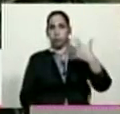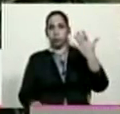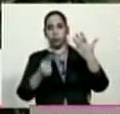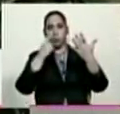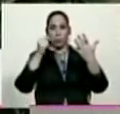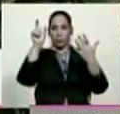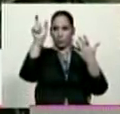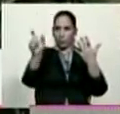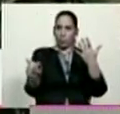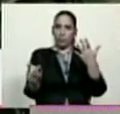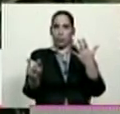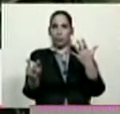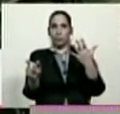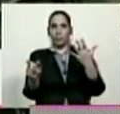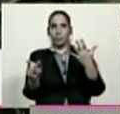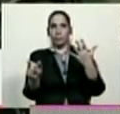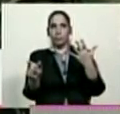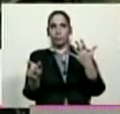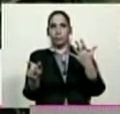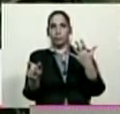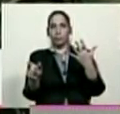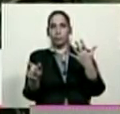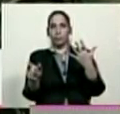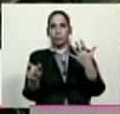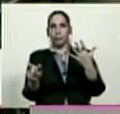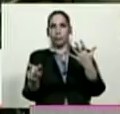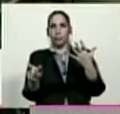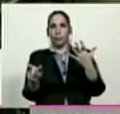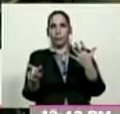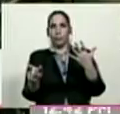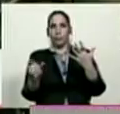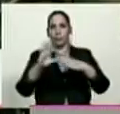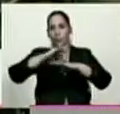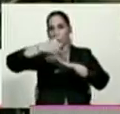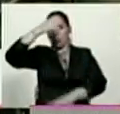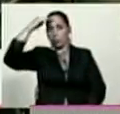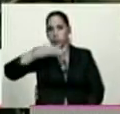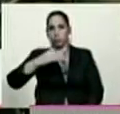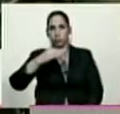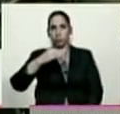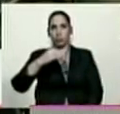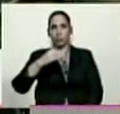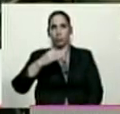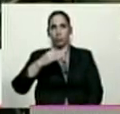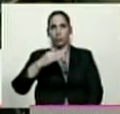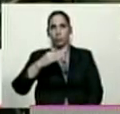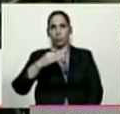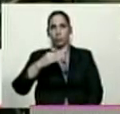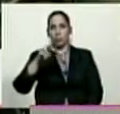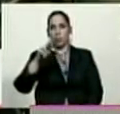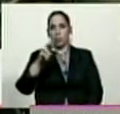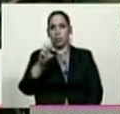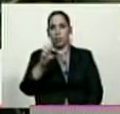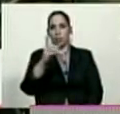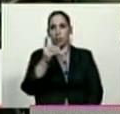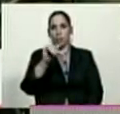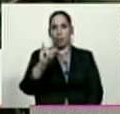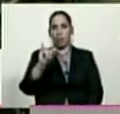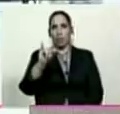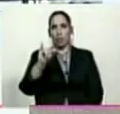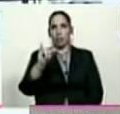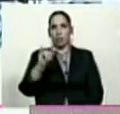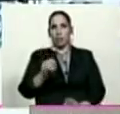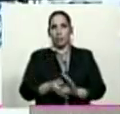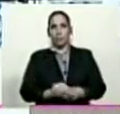Miguel Serantes Pinto, comandante de la Región de Defensa Integral del Oriente del